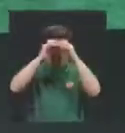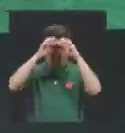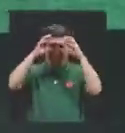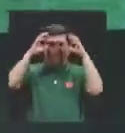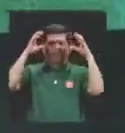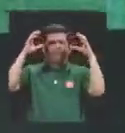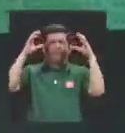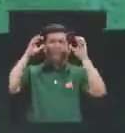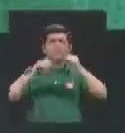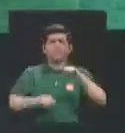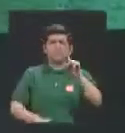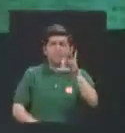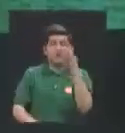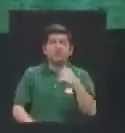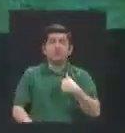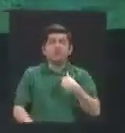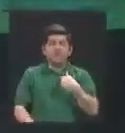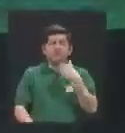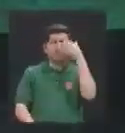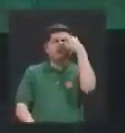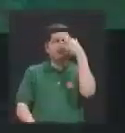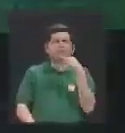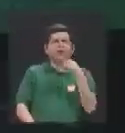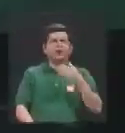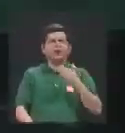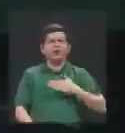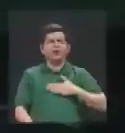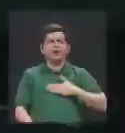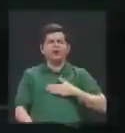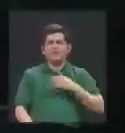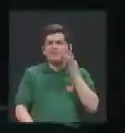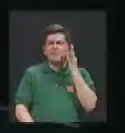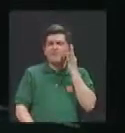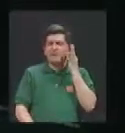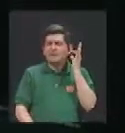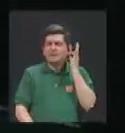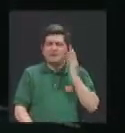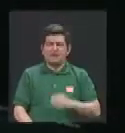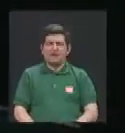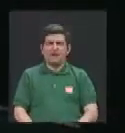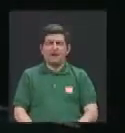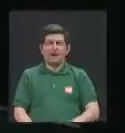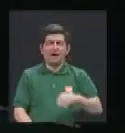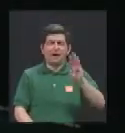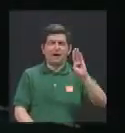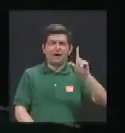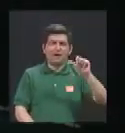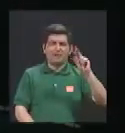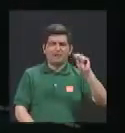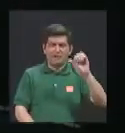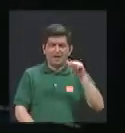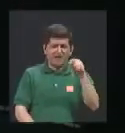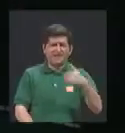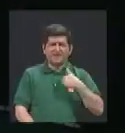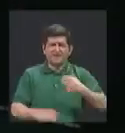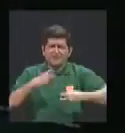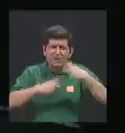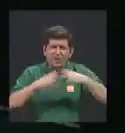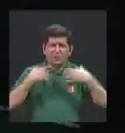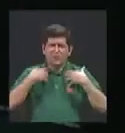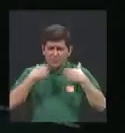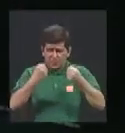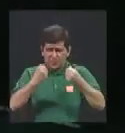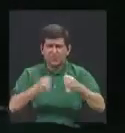daba imágenes. Yo sí podía de alguna manera imaginarme cómo era mi tía Blanca, que era tullida, y que de alguna